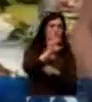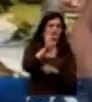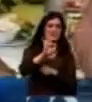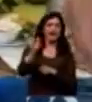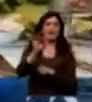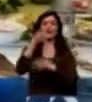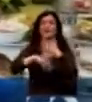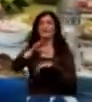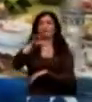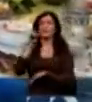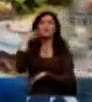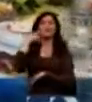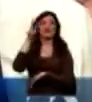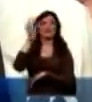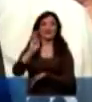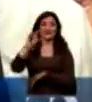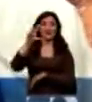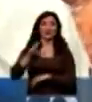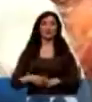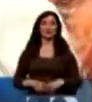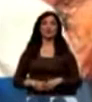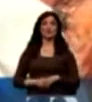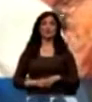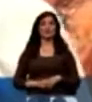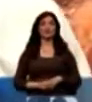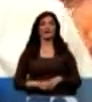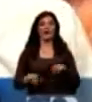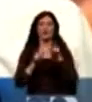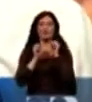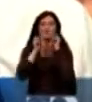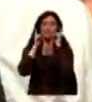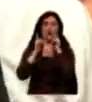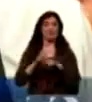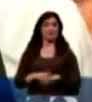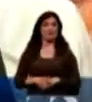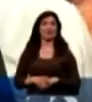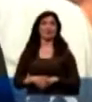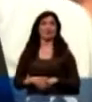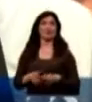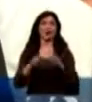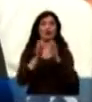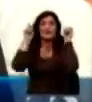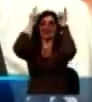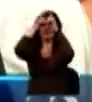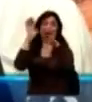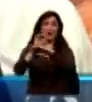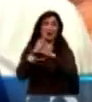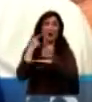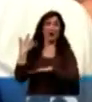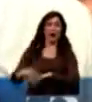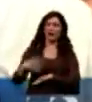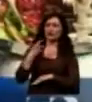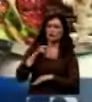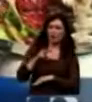será este 26 de julio. Hemos tenido gratas sorpresas, es muy lindo para nosotros como Asociación de Chefs del Ecuador ver